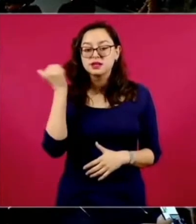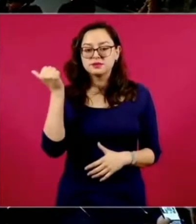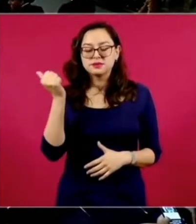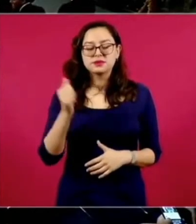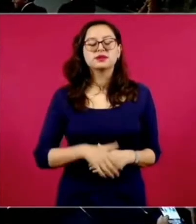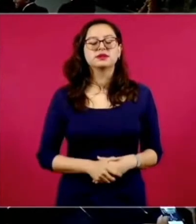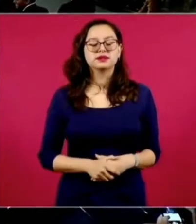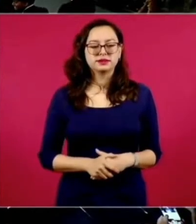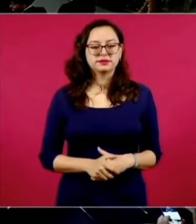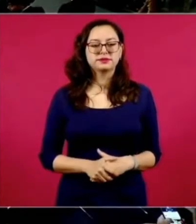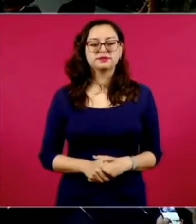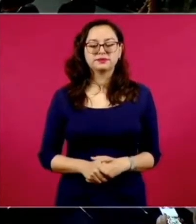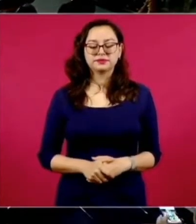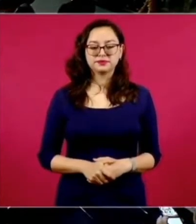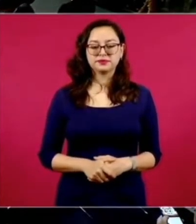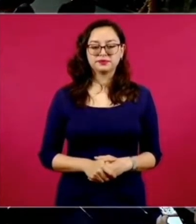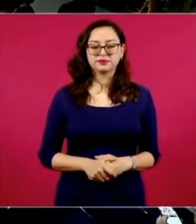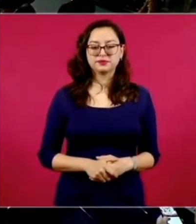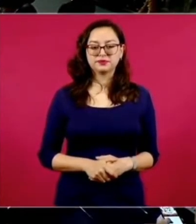Sí.